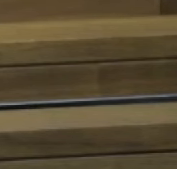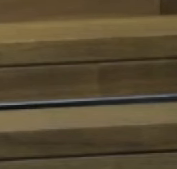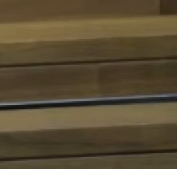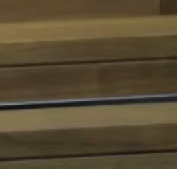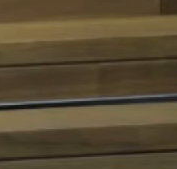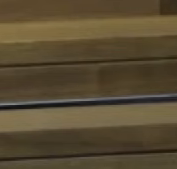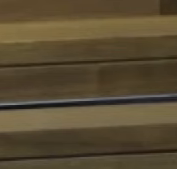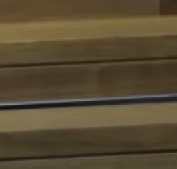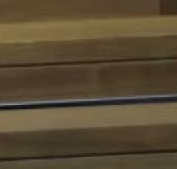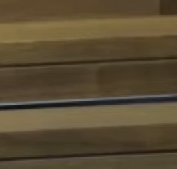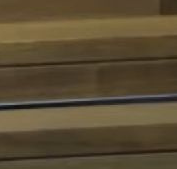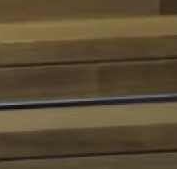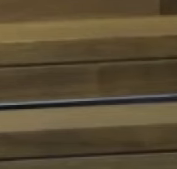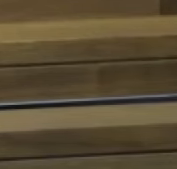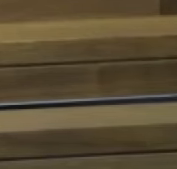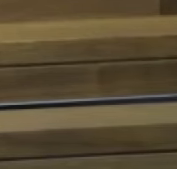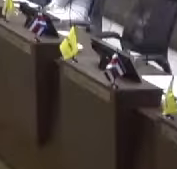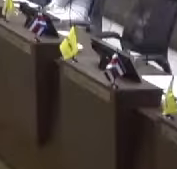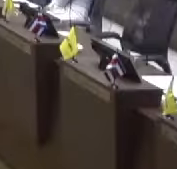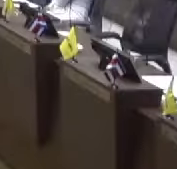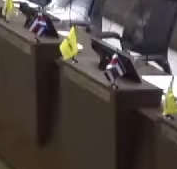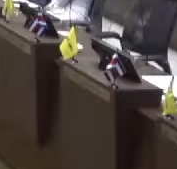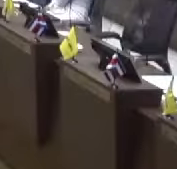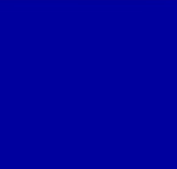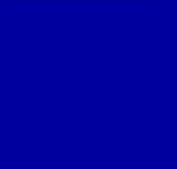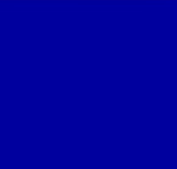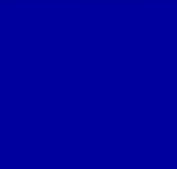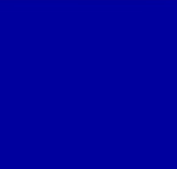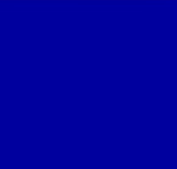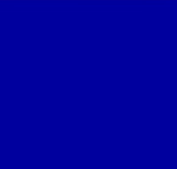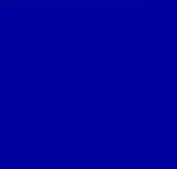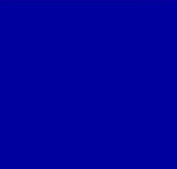Cerrar puertas, procedemos a votar.